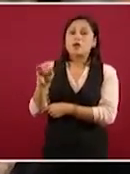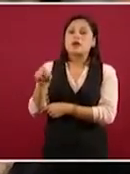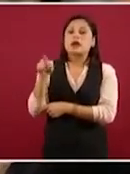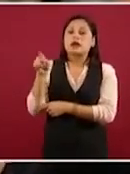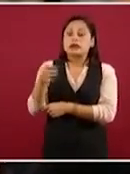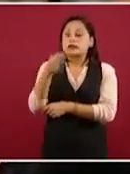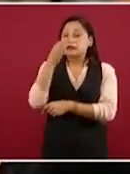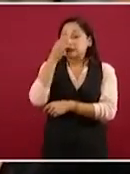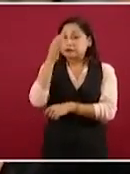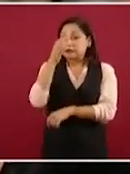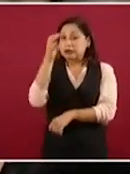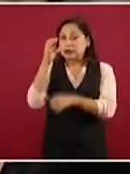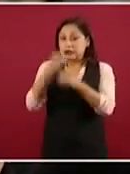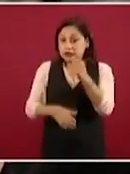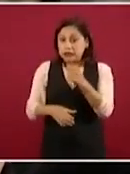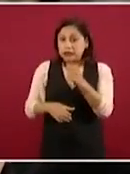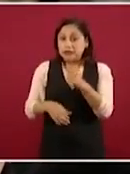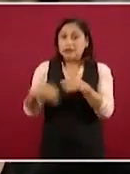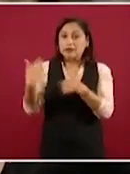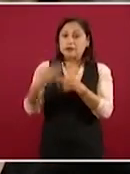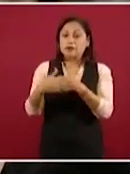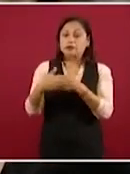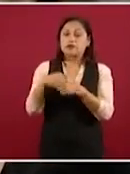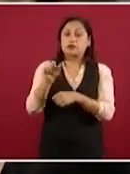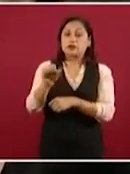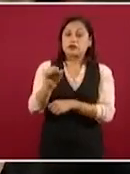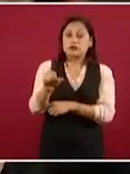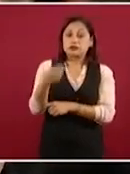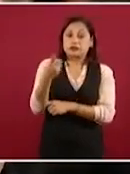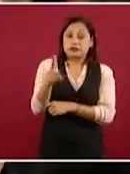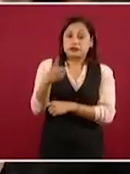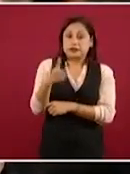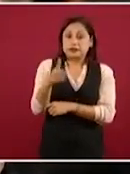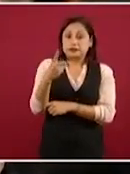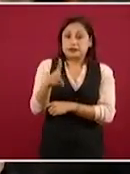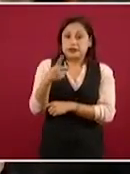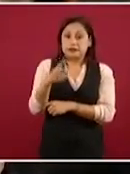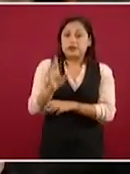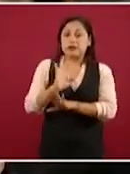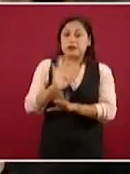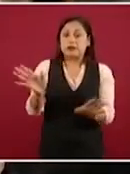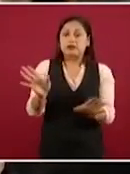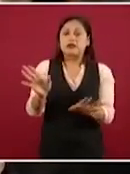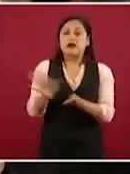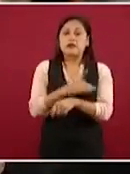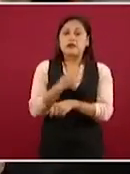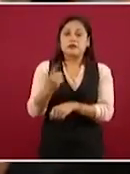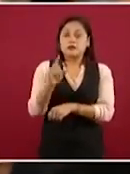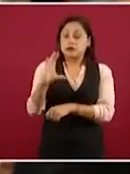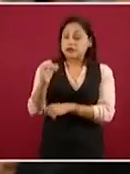su interinato este 16 de diciembre, después de la renuncia casi forzada